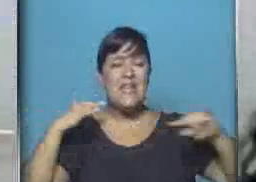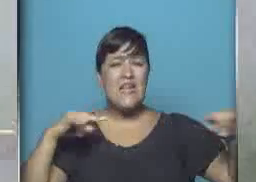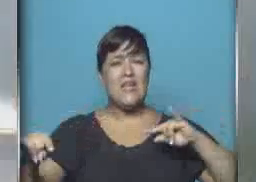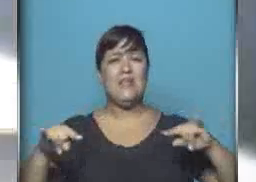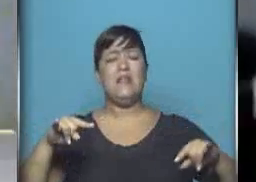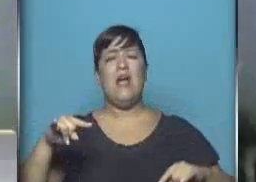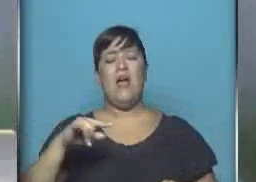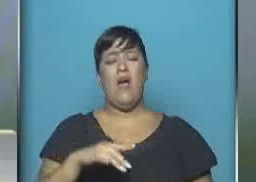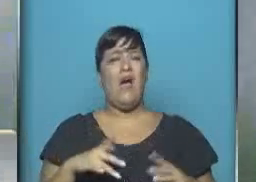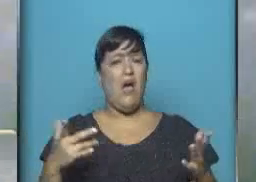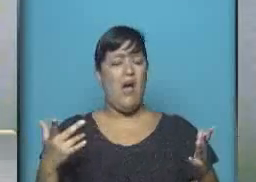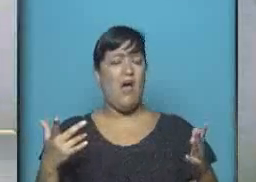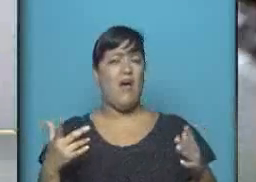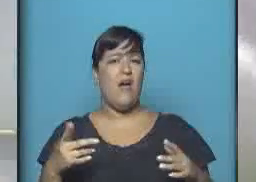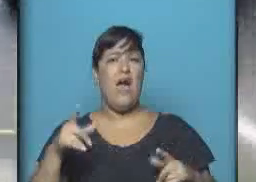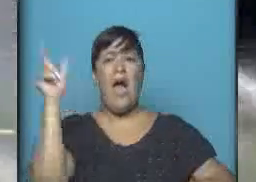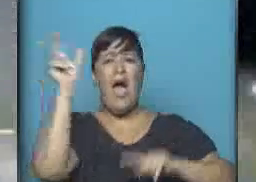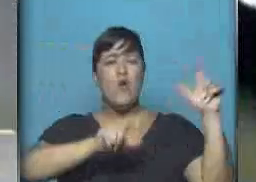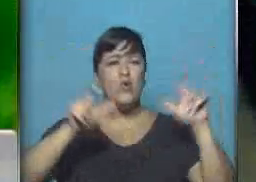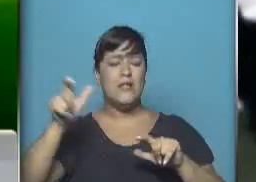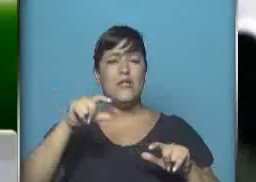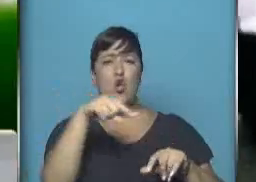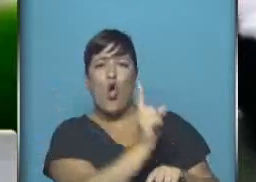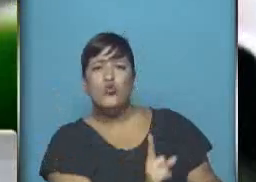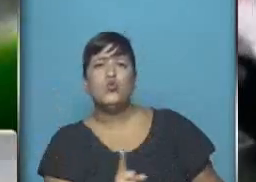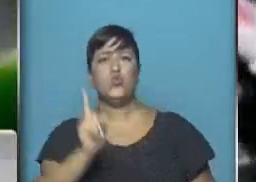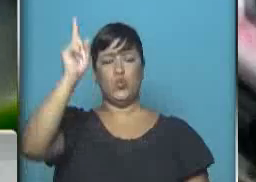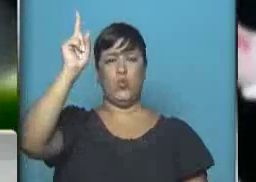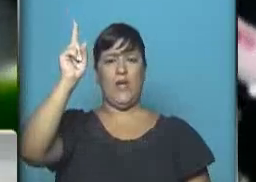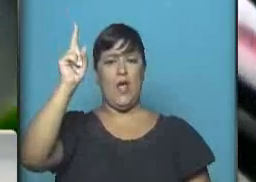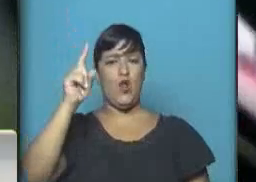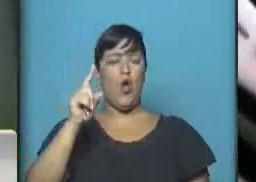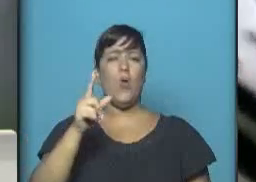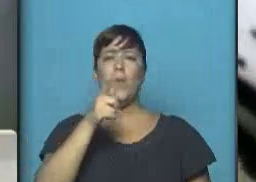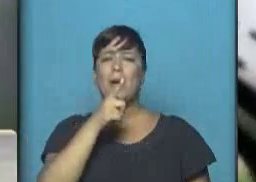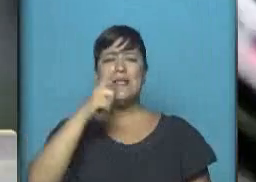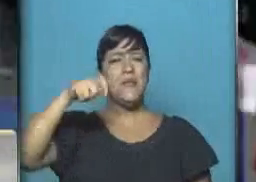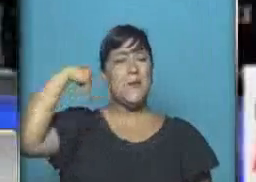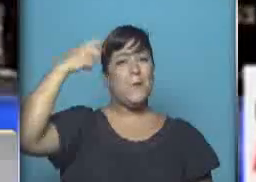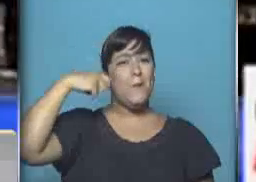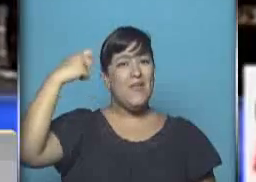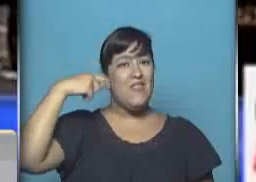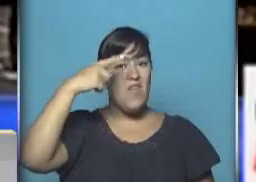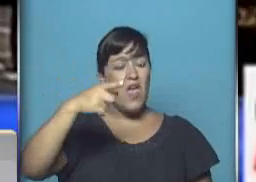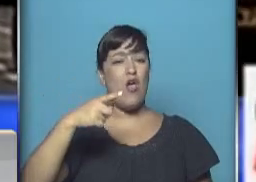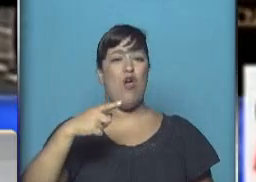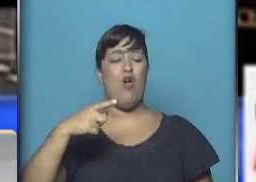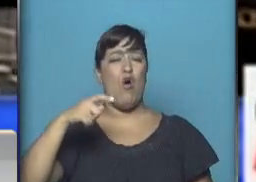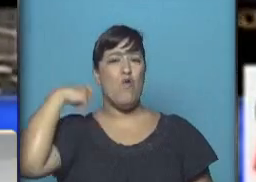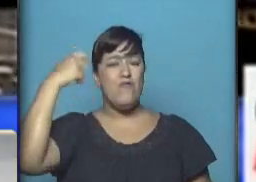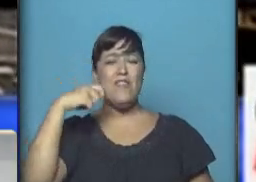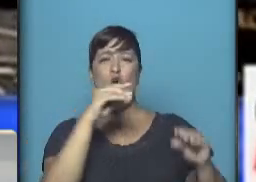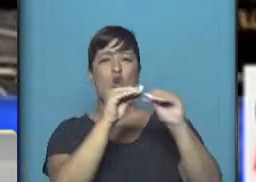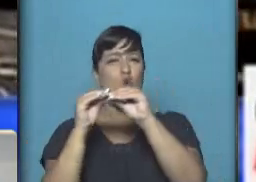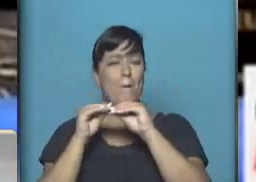Akbar. Algunos testigos que consiguieron subir al ese, parece ser que fue un vídeo rodado por alguno de los compañeros